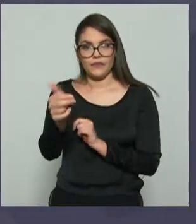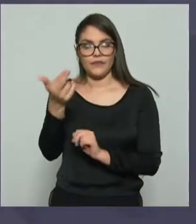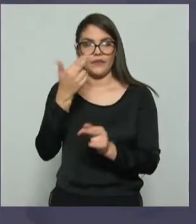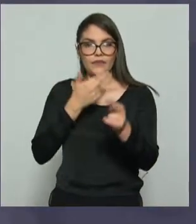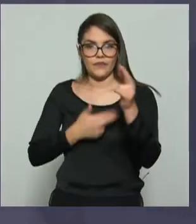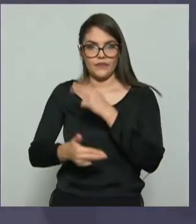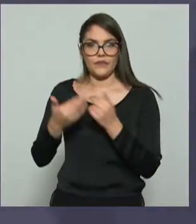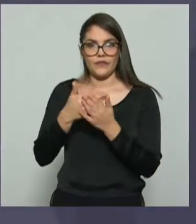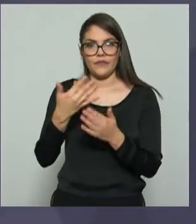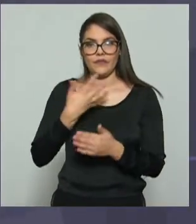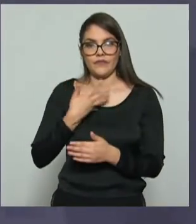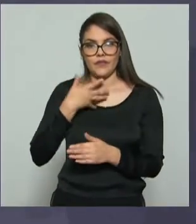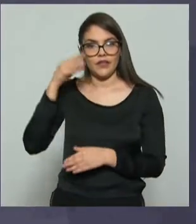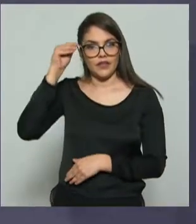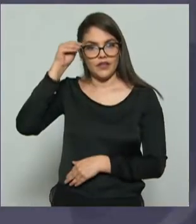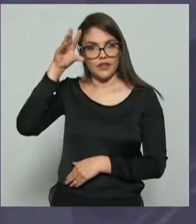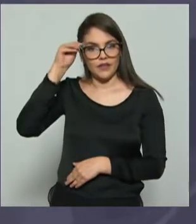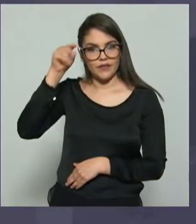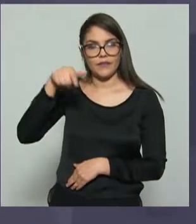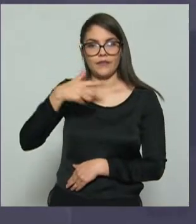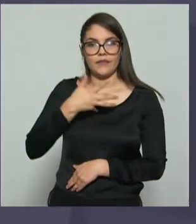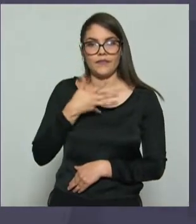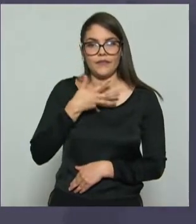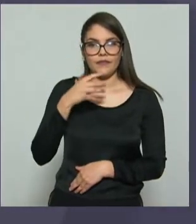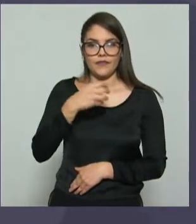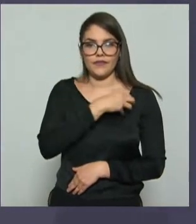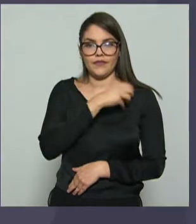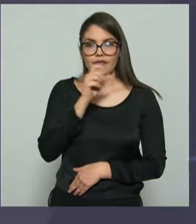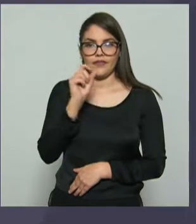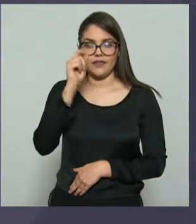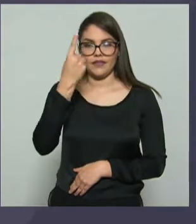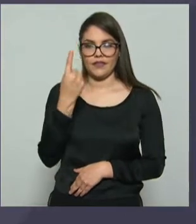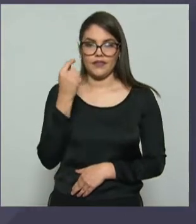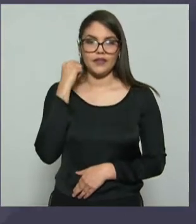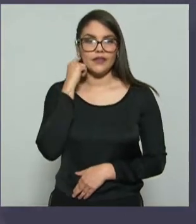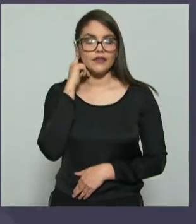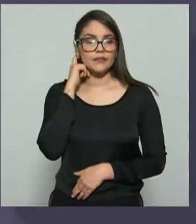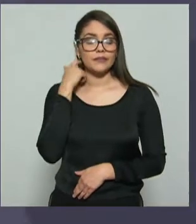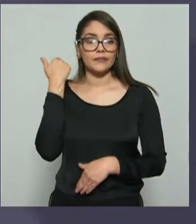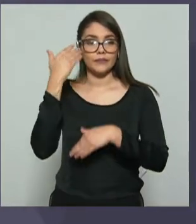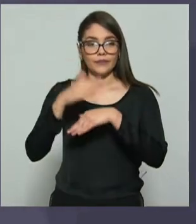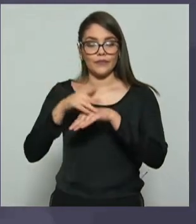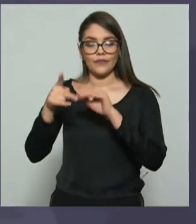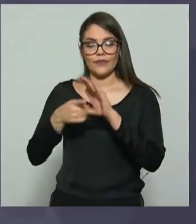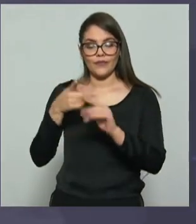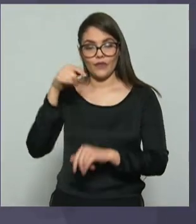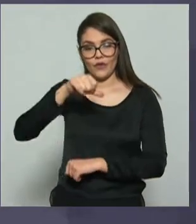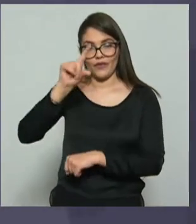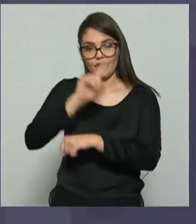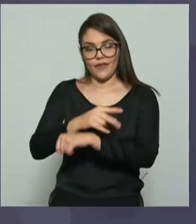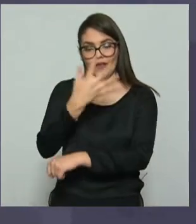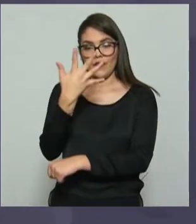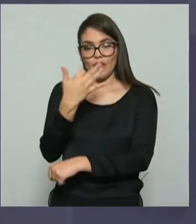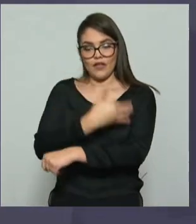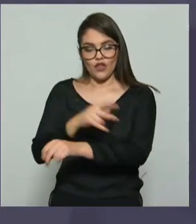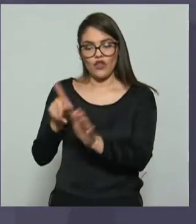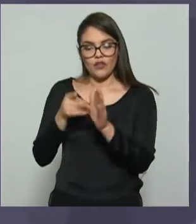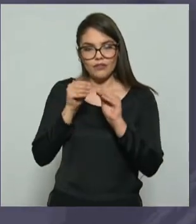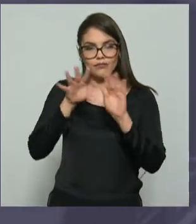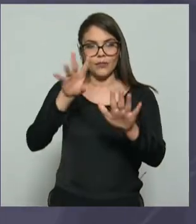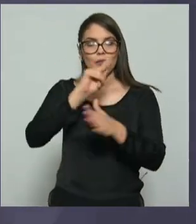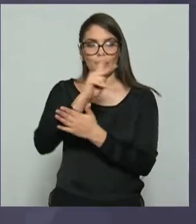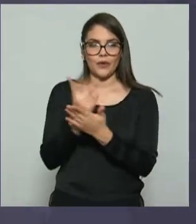volvemos, estamos transmitiendo en vivo desde los estudios de Capital 21. Les recuerdo, la retransmisión de este programa es hoy a las 5 de la tarde,